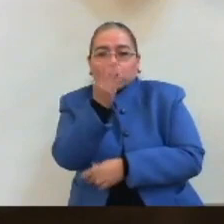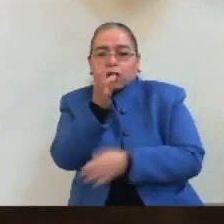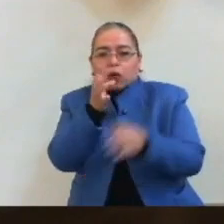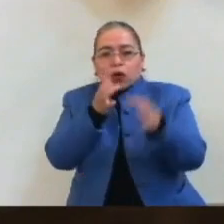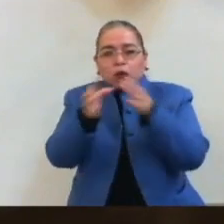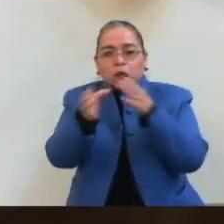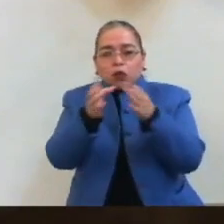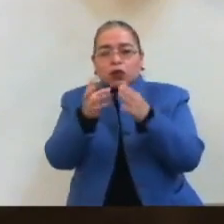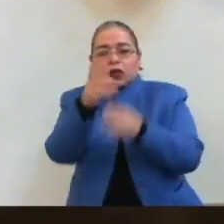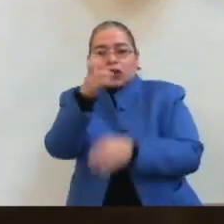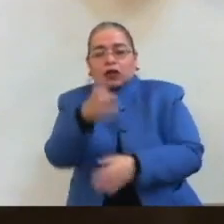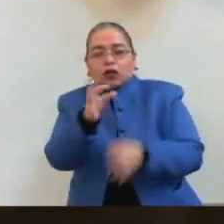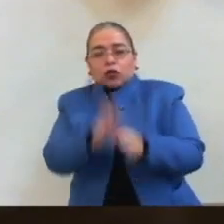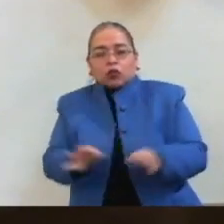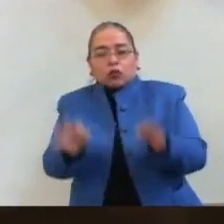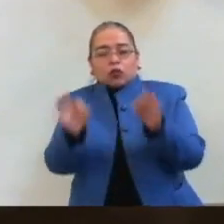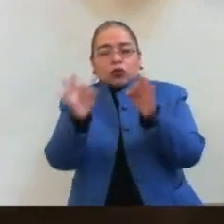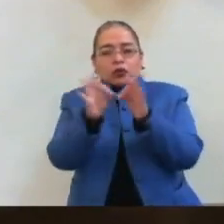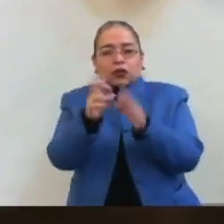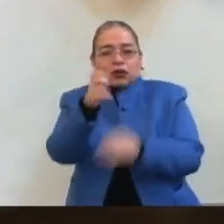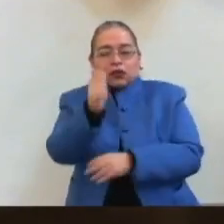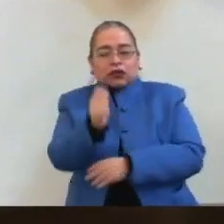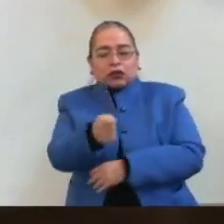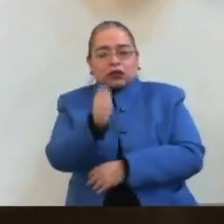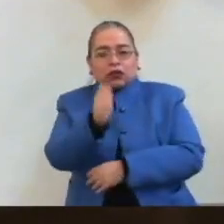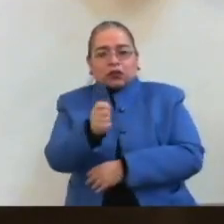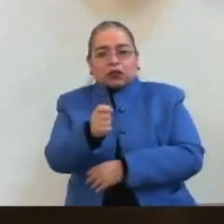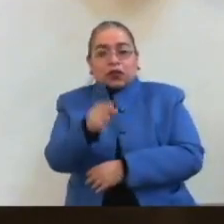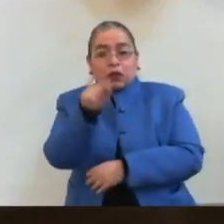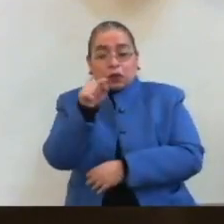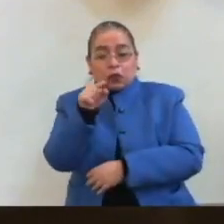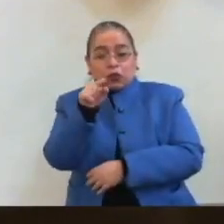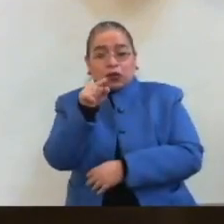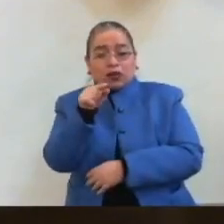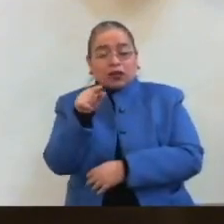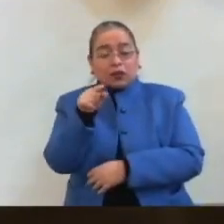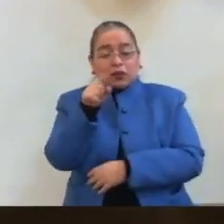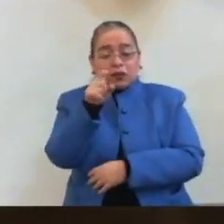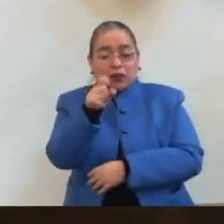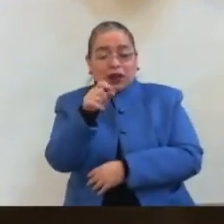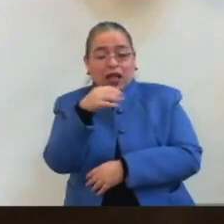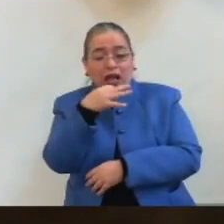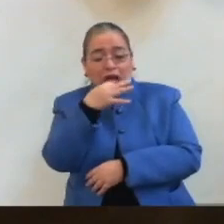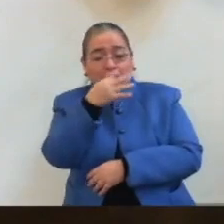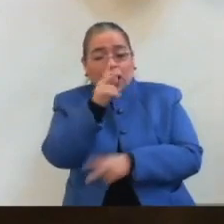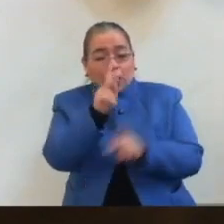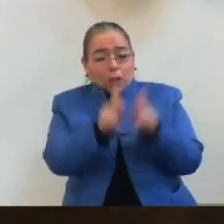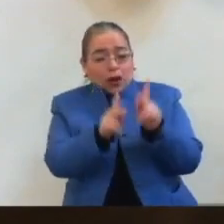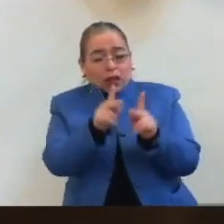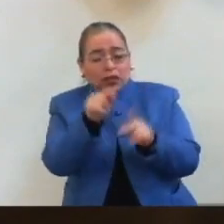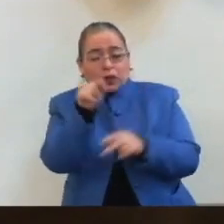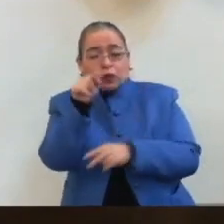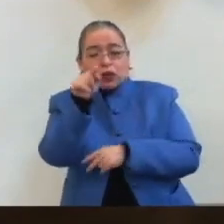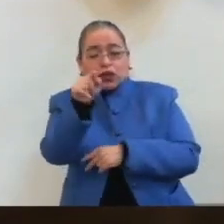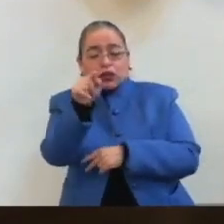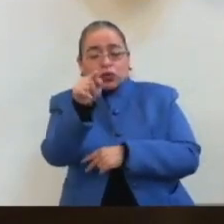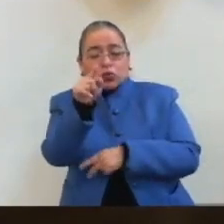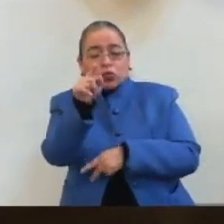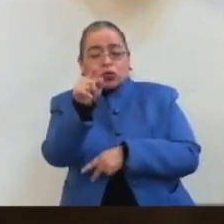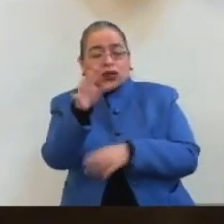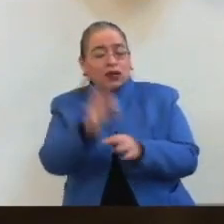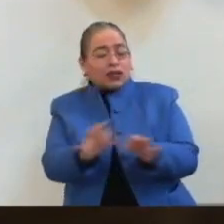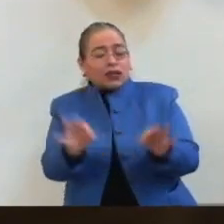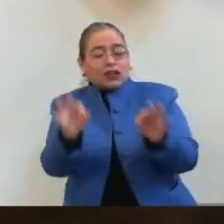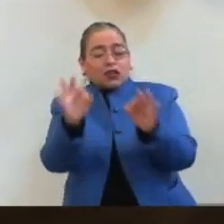eso significa que eres importante para el que te habla